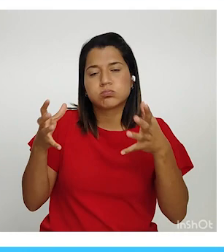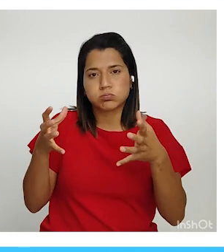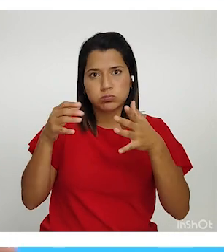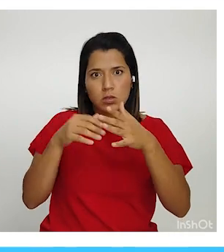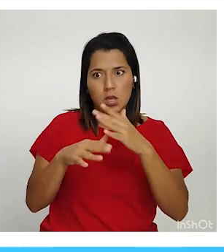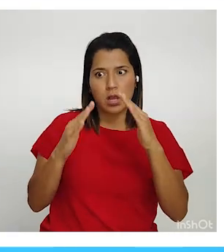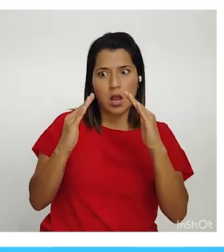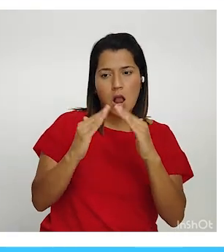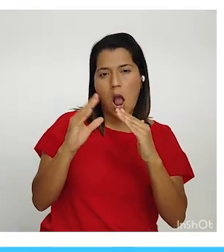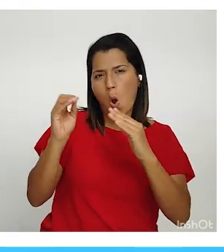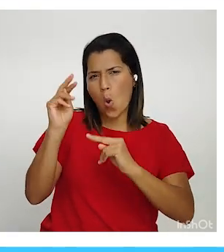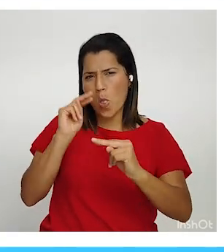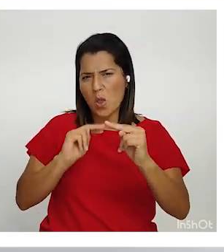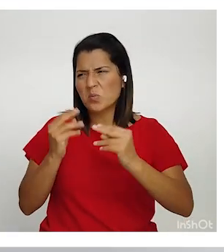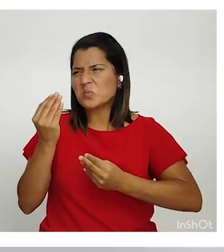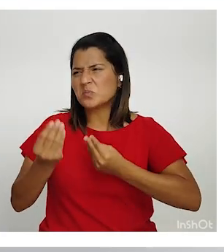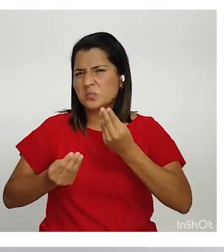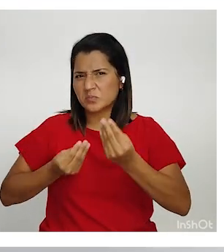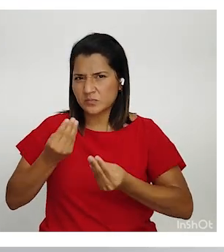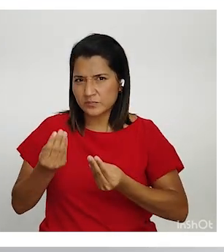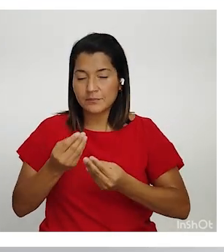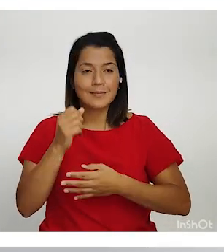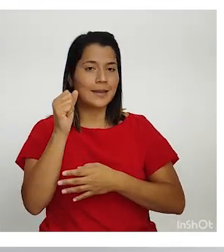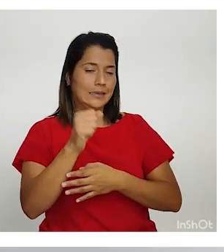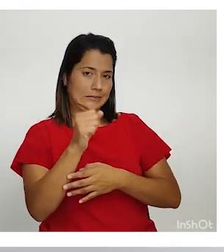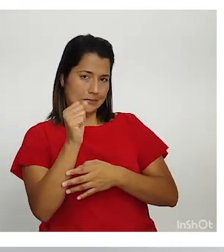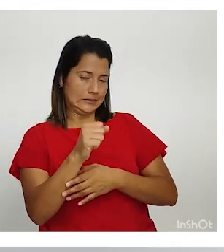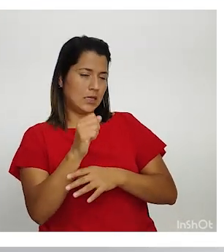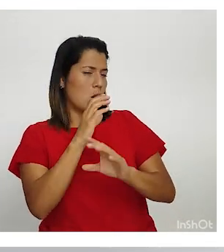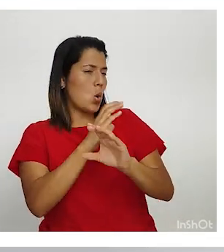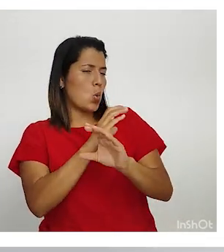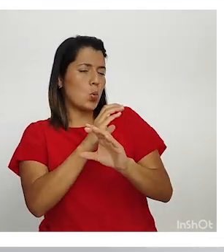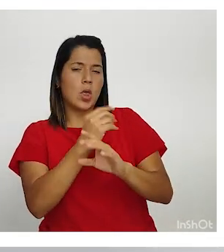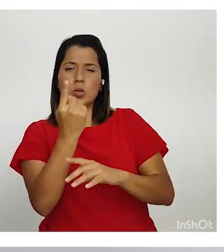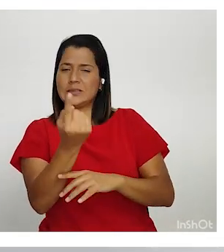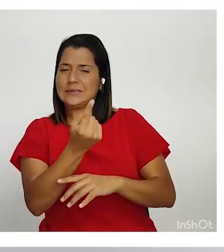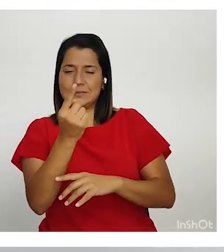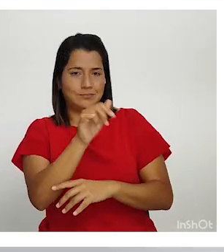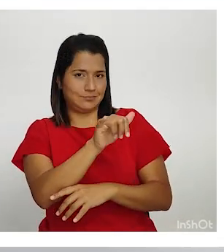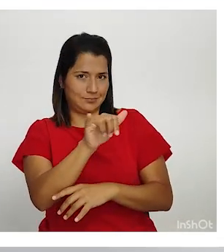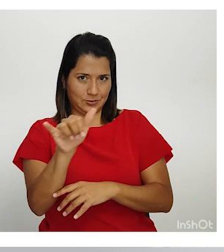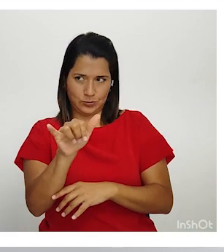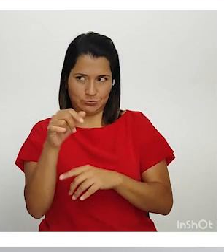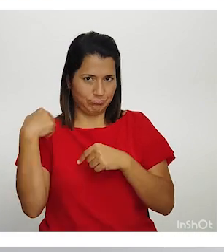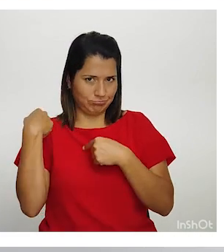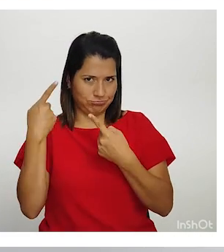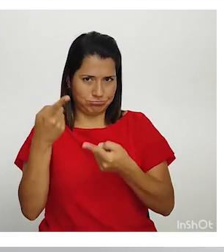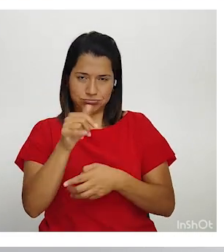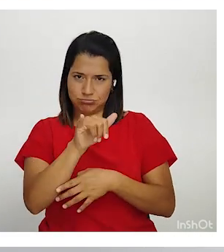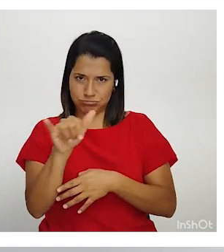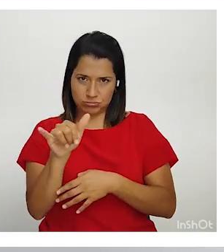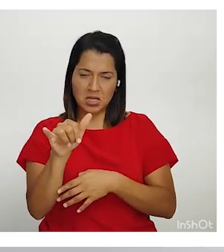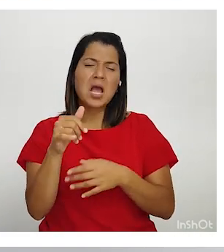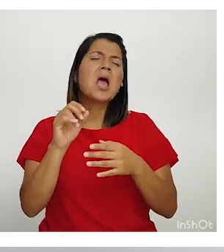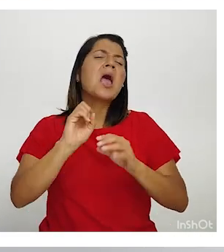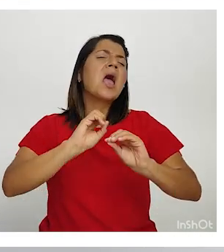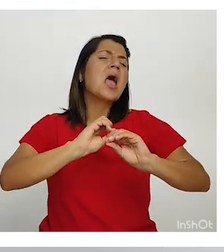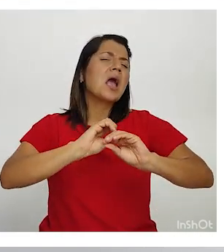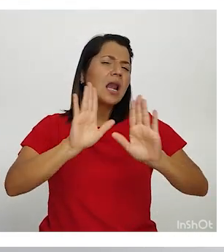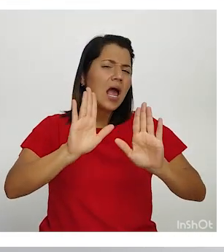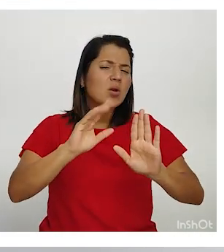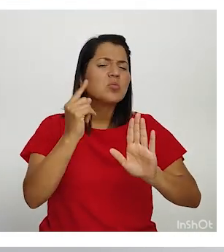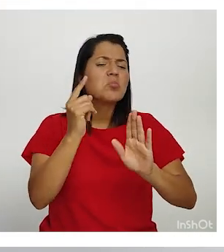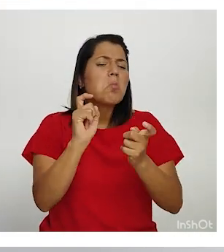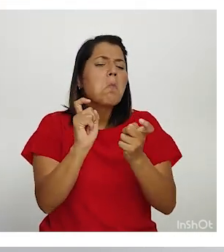casa o en su negocio? Sí, las medidas siempre han sido prácticamente las mismas. Como todo, ha evolucionado en el tiempo